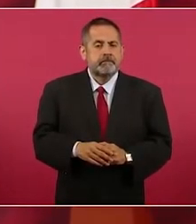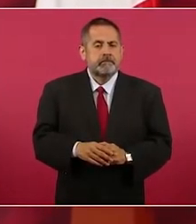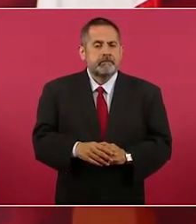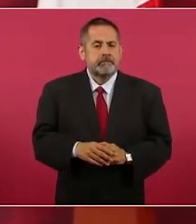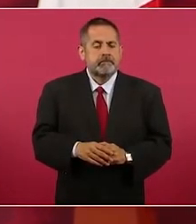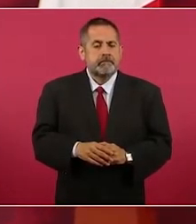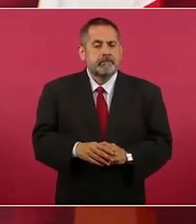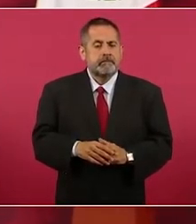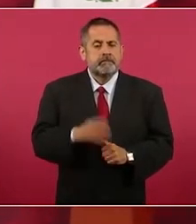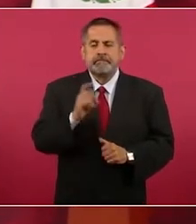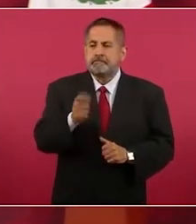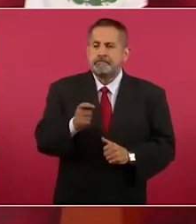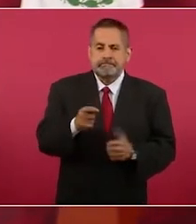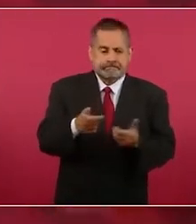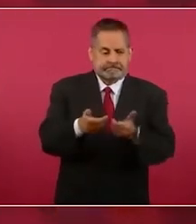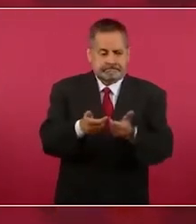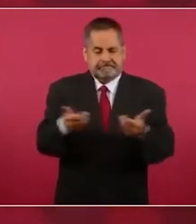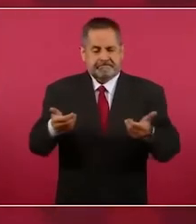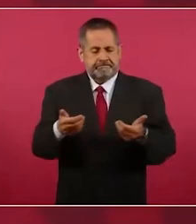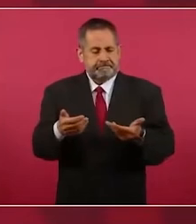Separar lo que es